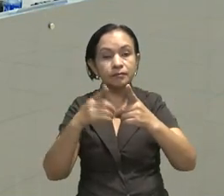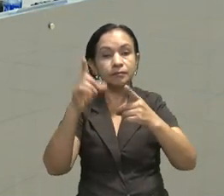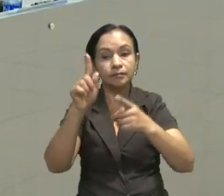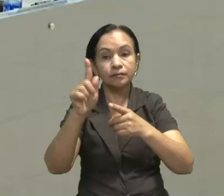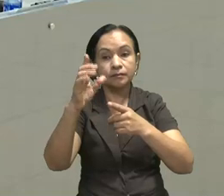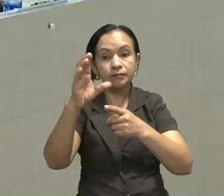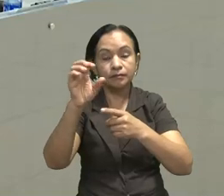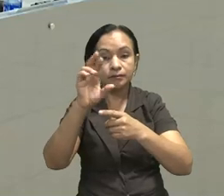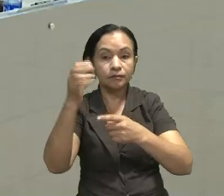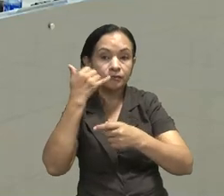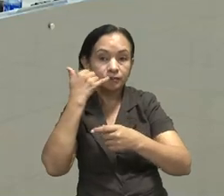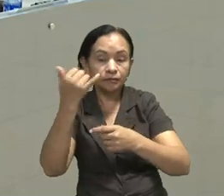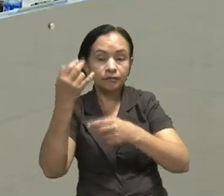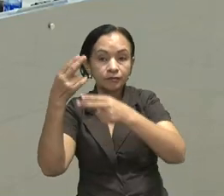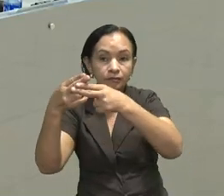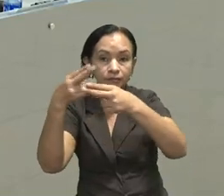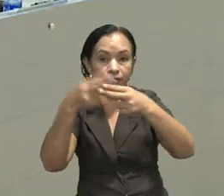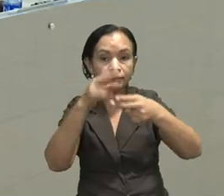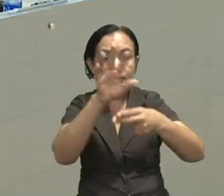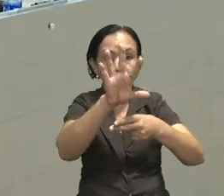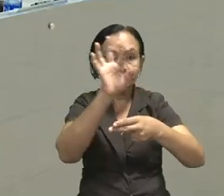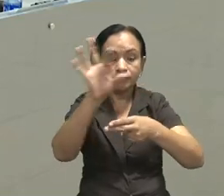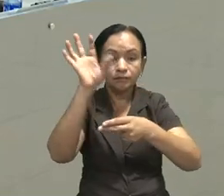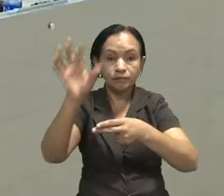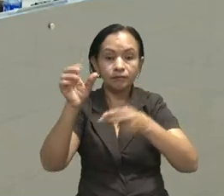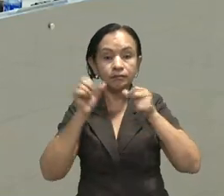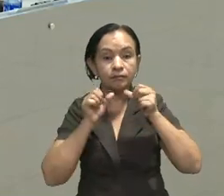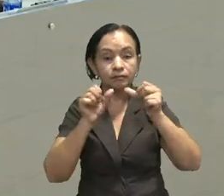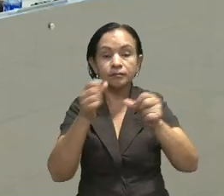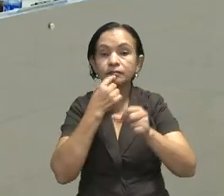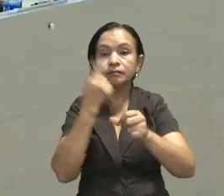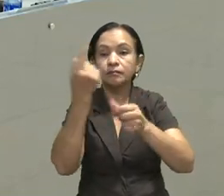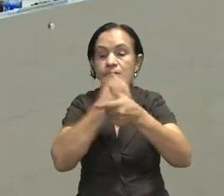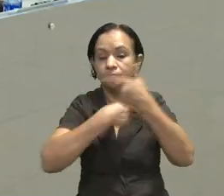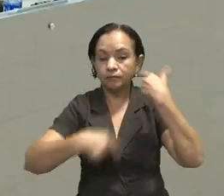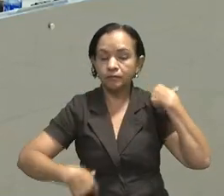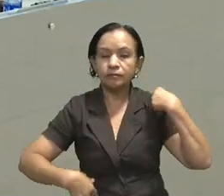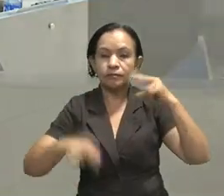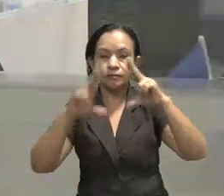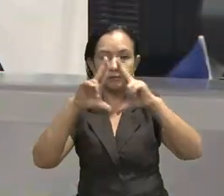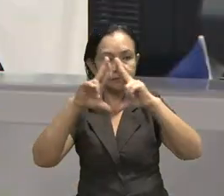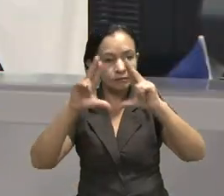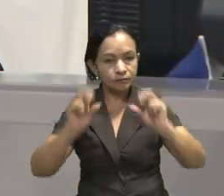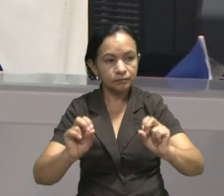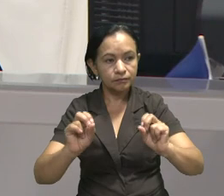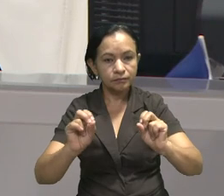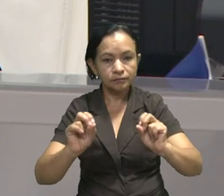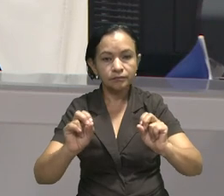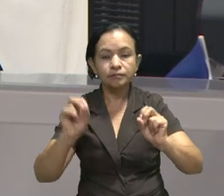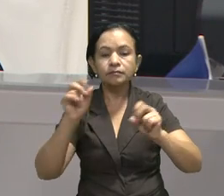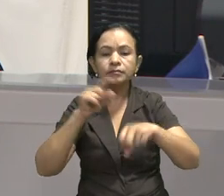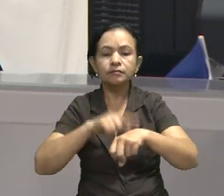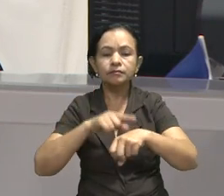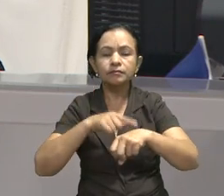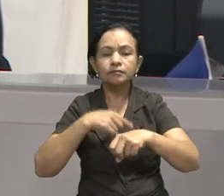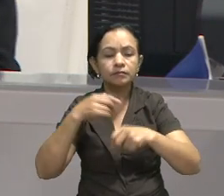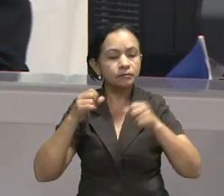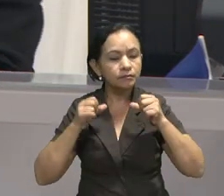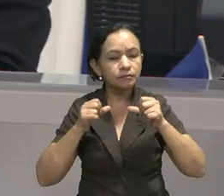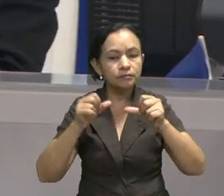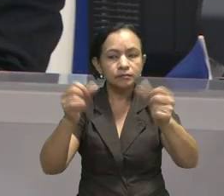Telcor serán nombrados o renovados de forma directa por el presidente de la República para un periodo